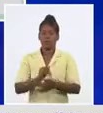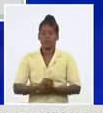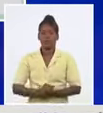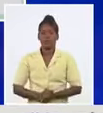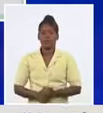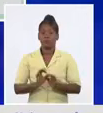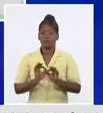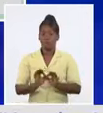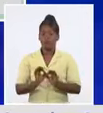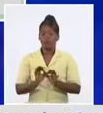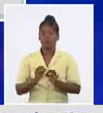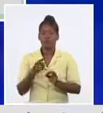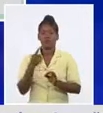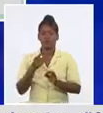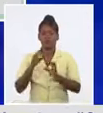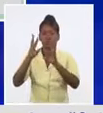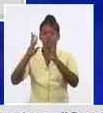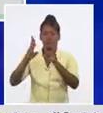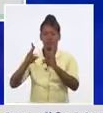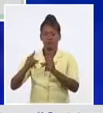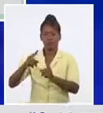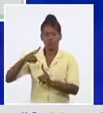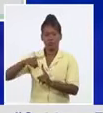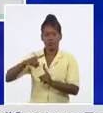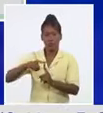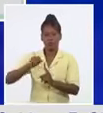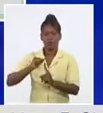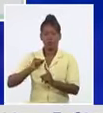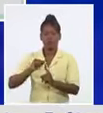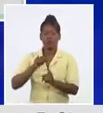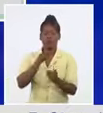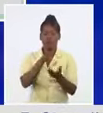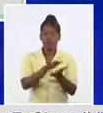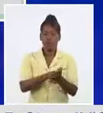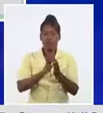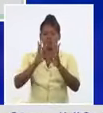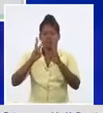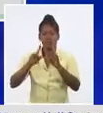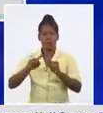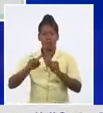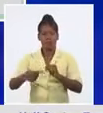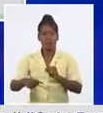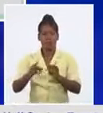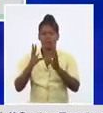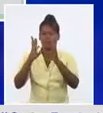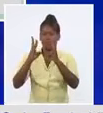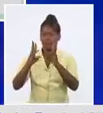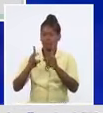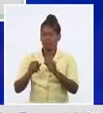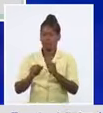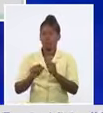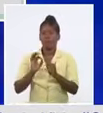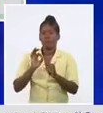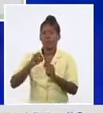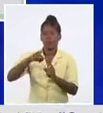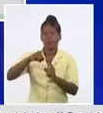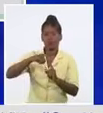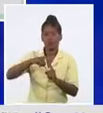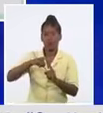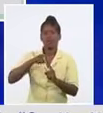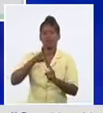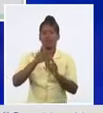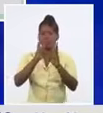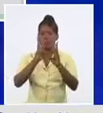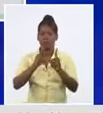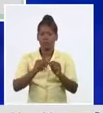ven, se produce, y además se ve en el gráfico, se produce un incremento en comparación con los dos días anteriores